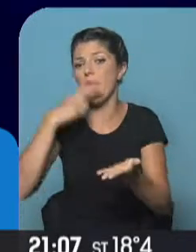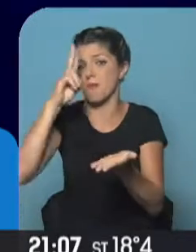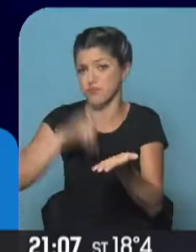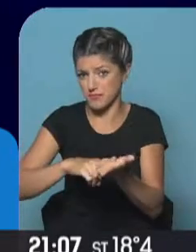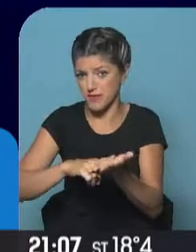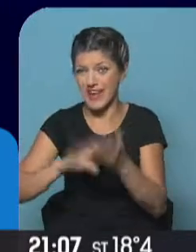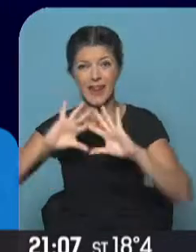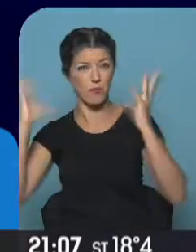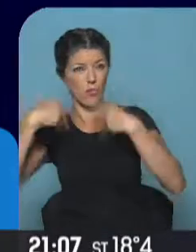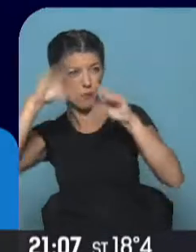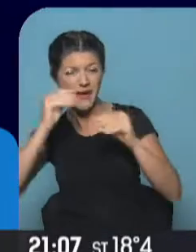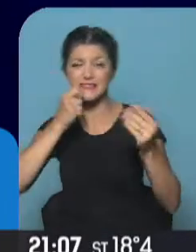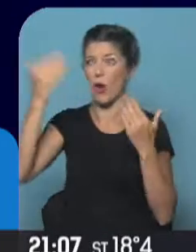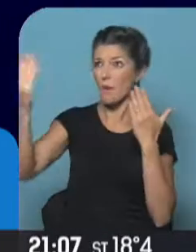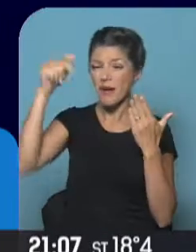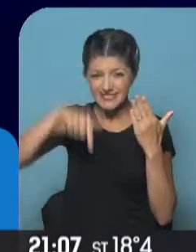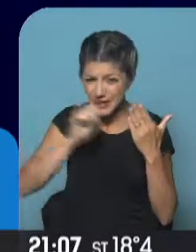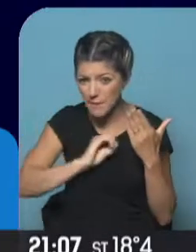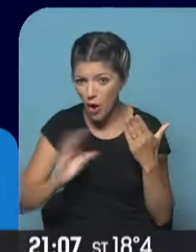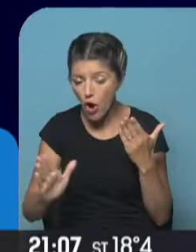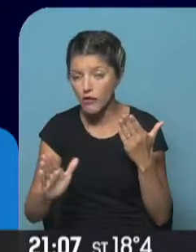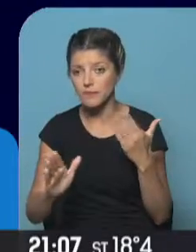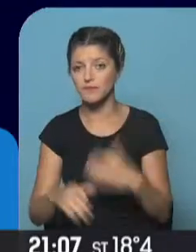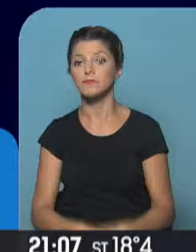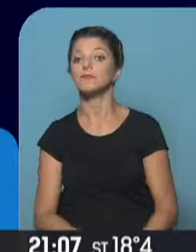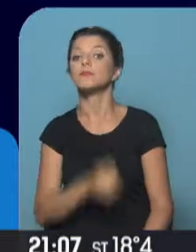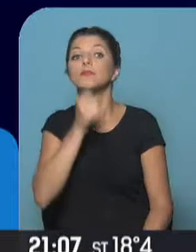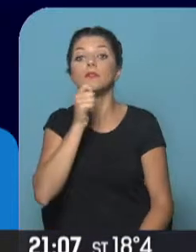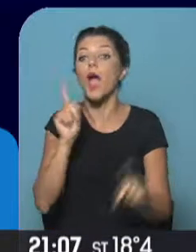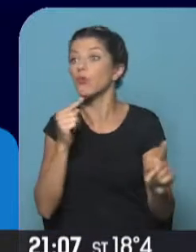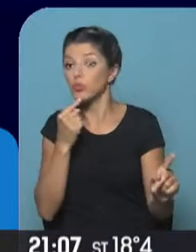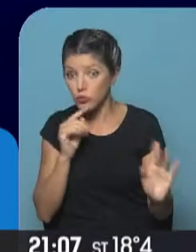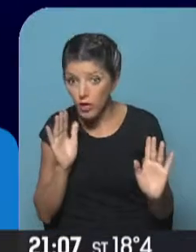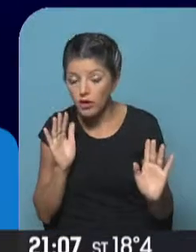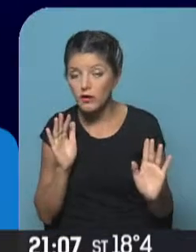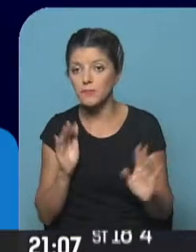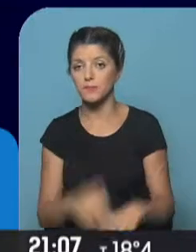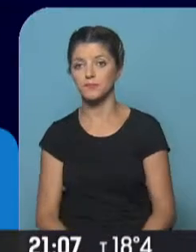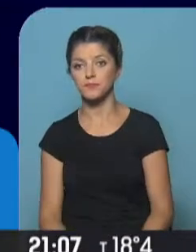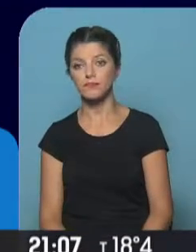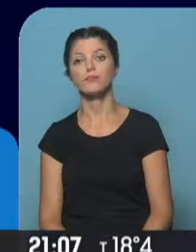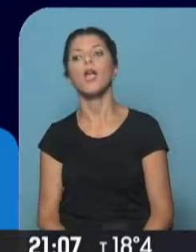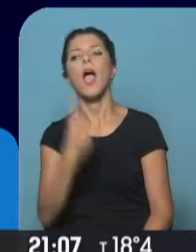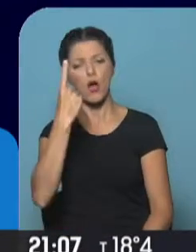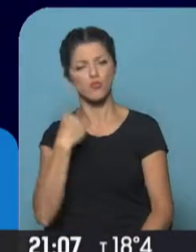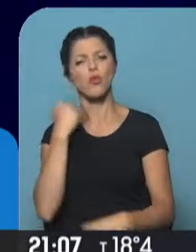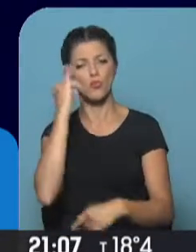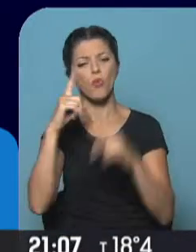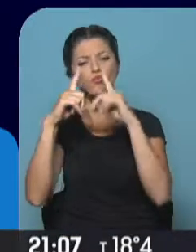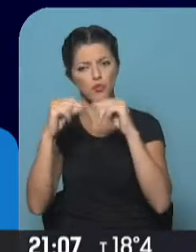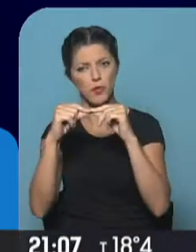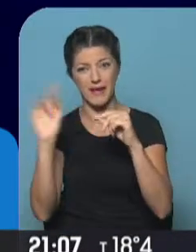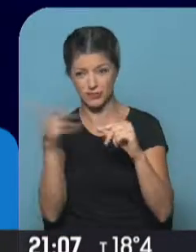mundo. Y si hay alguna duda, hay un número que lo pone definitivamente de